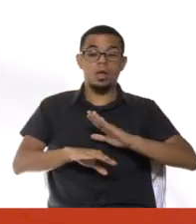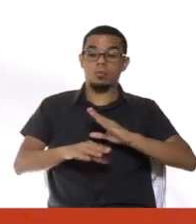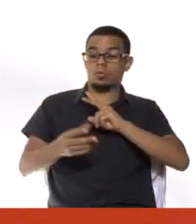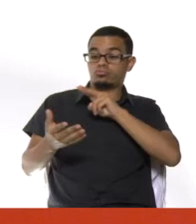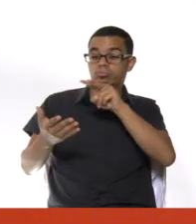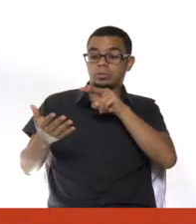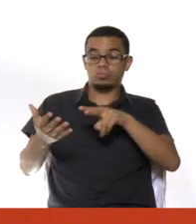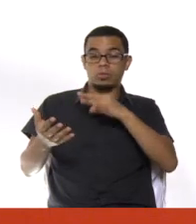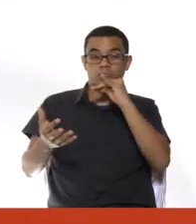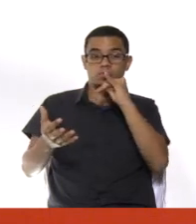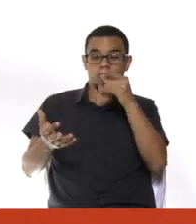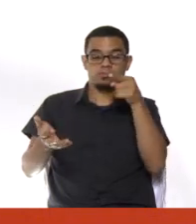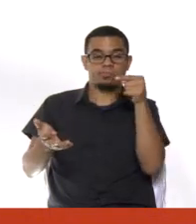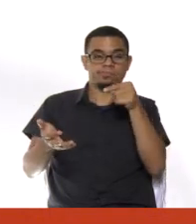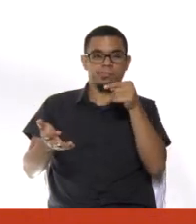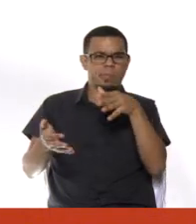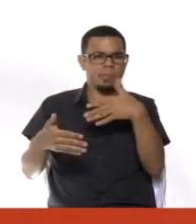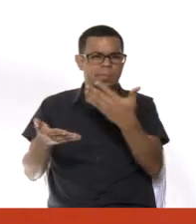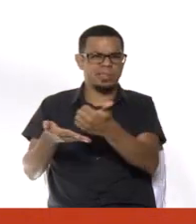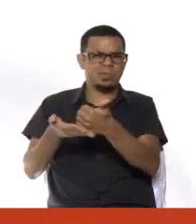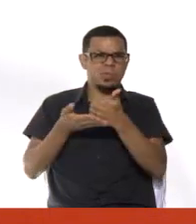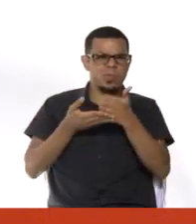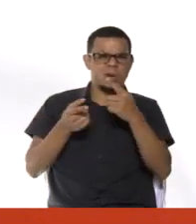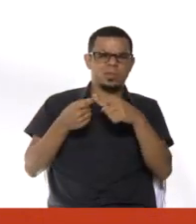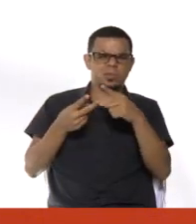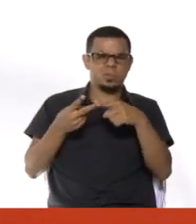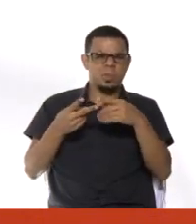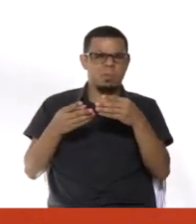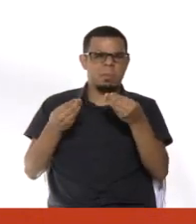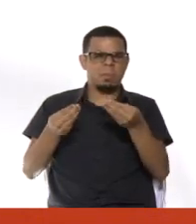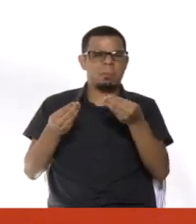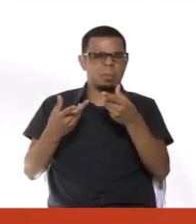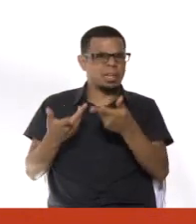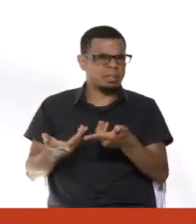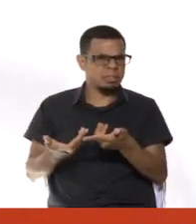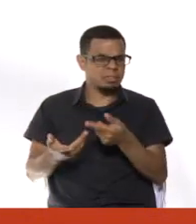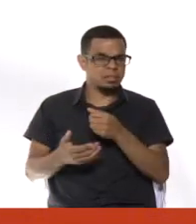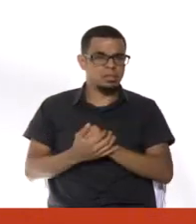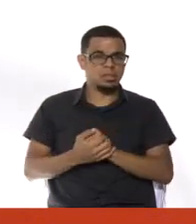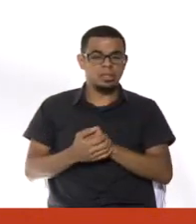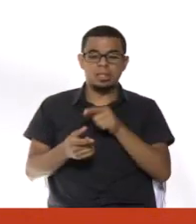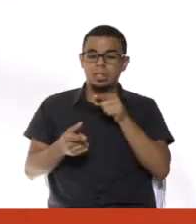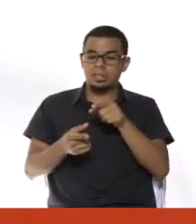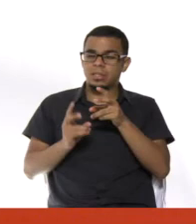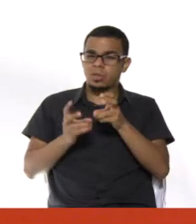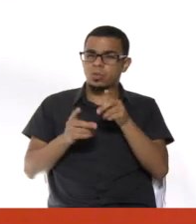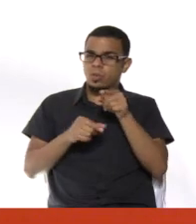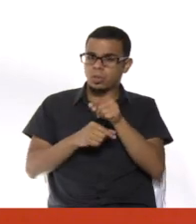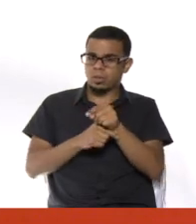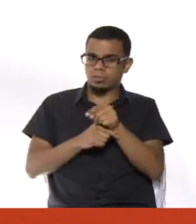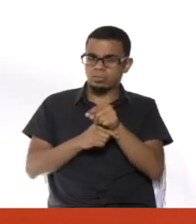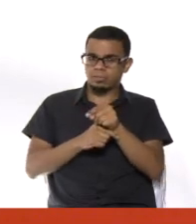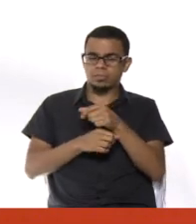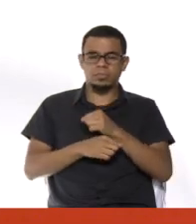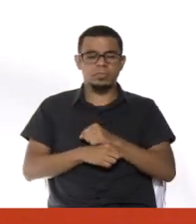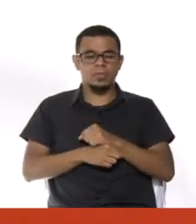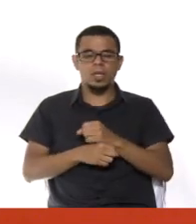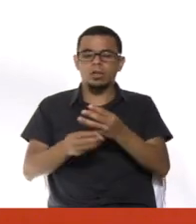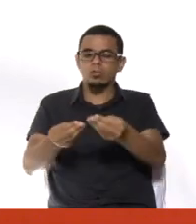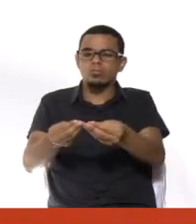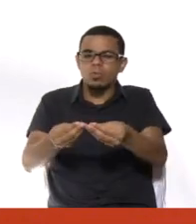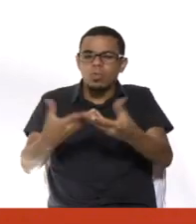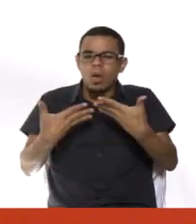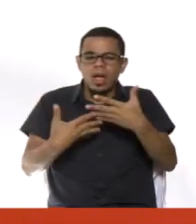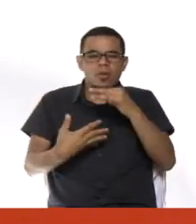texto informativo, para qué nos sirve, para qué nos ayuda. Un texto informativo es todo aquel que nos brinda